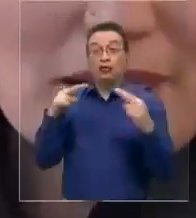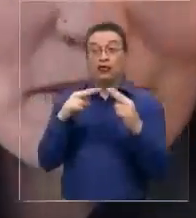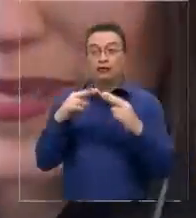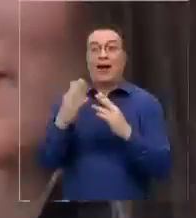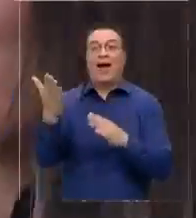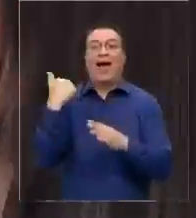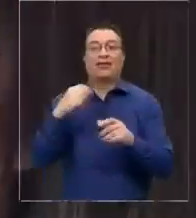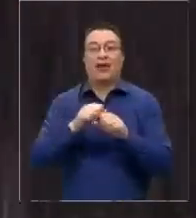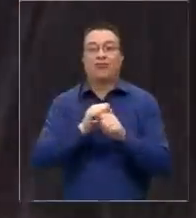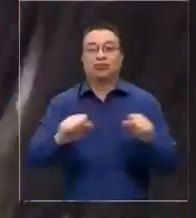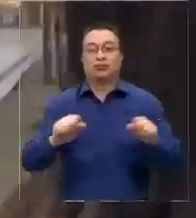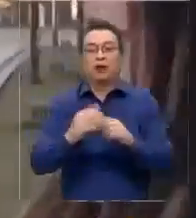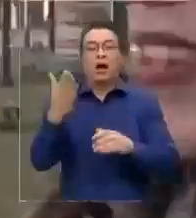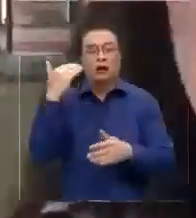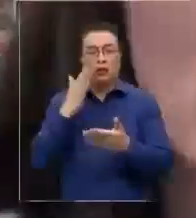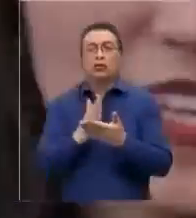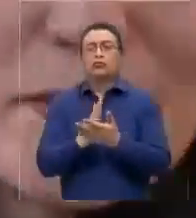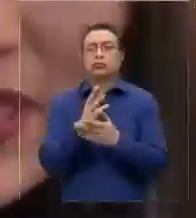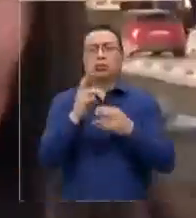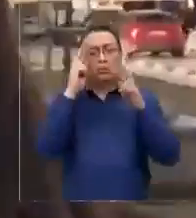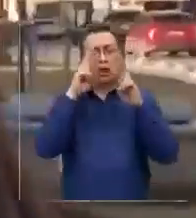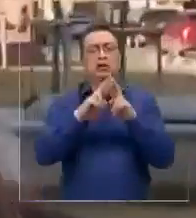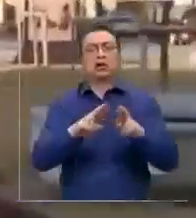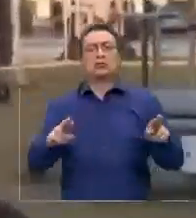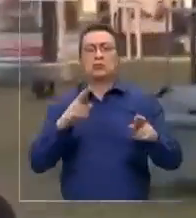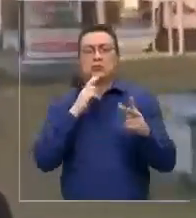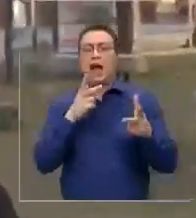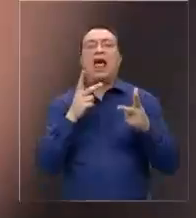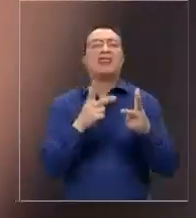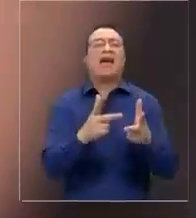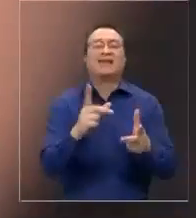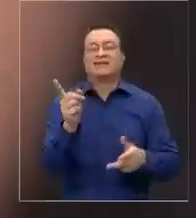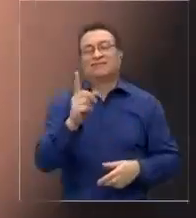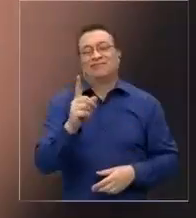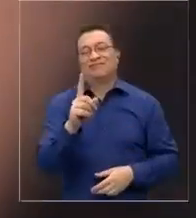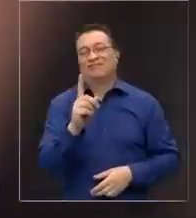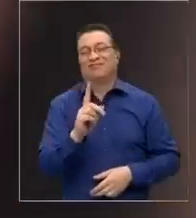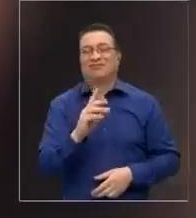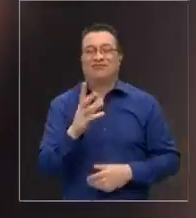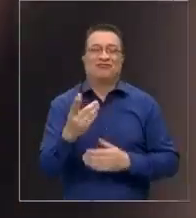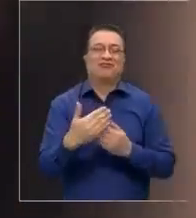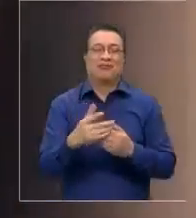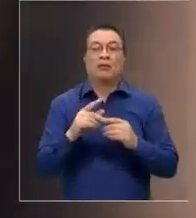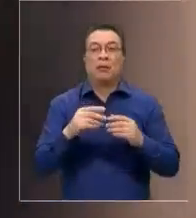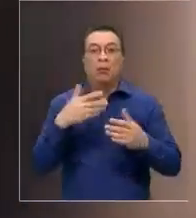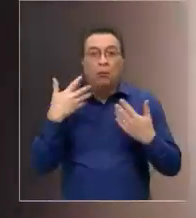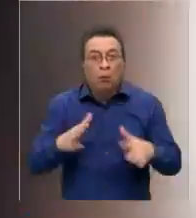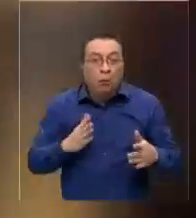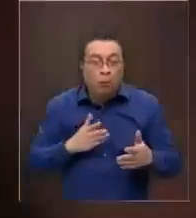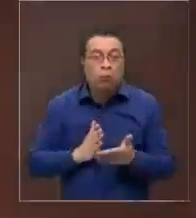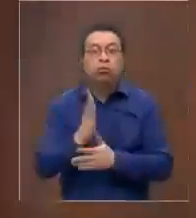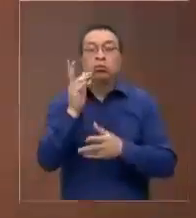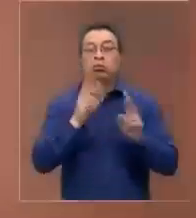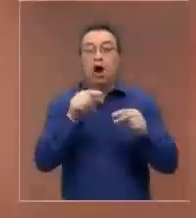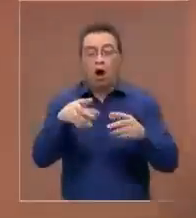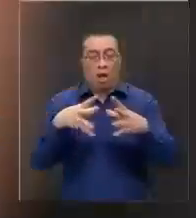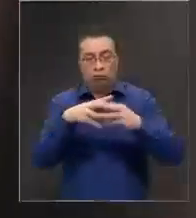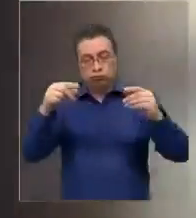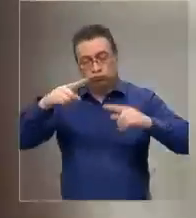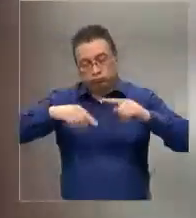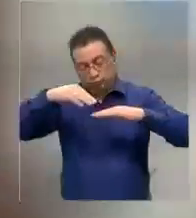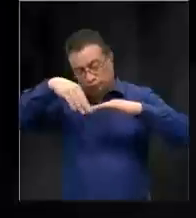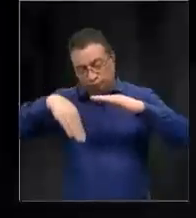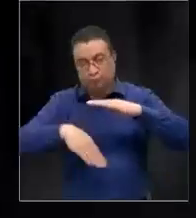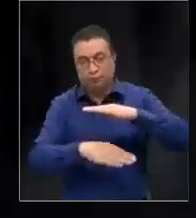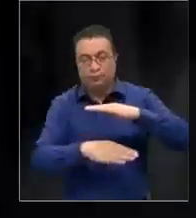bombardeos. Al principio estaba tranquila pensando que el ataque era solo una amenaza. A una semana del conflicto armado, hoy está refugiada en un búnker